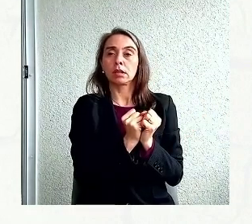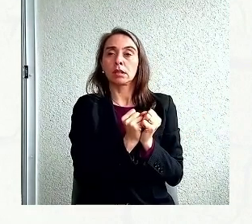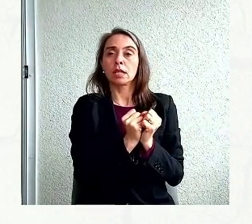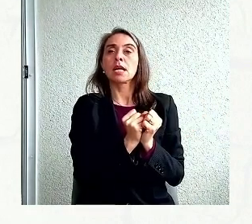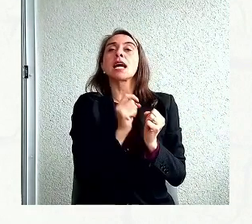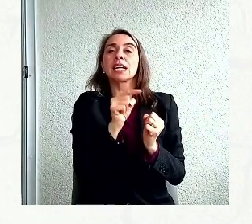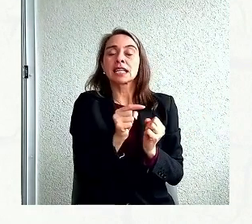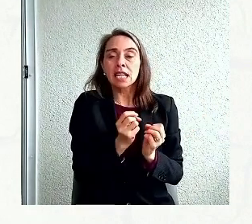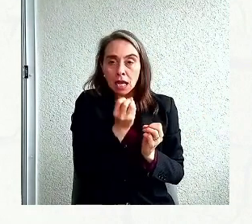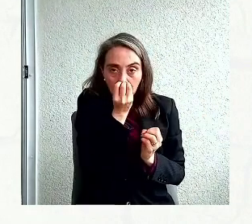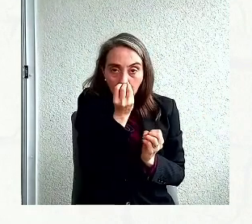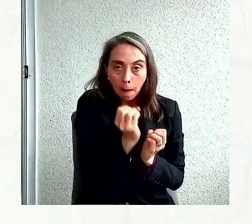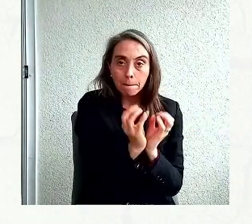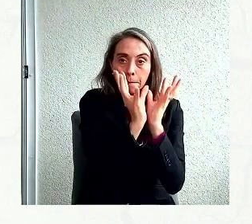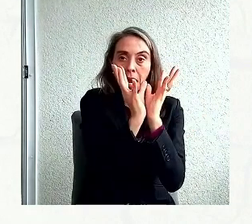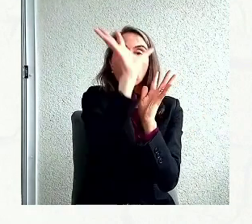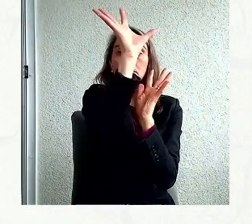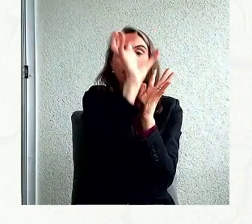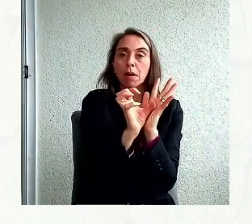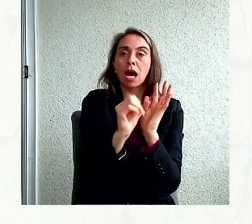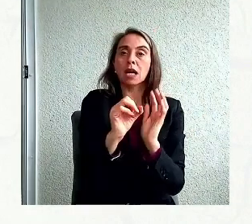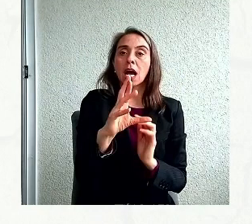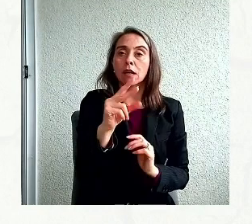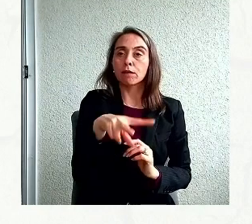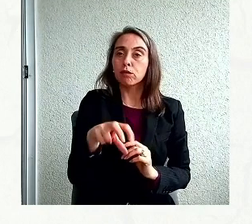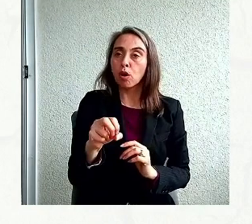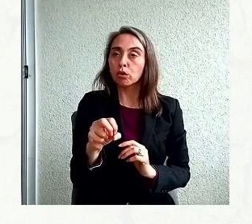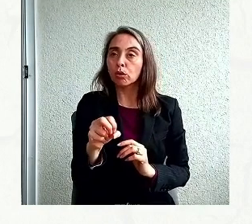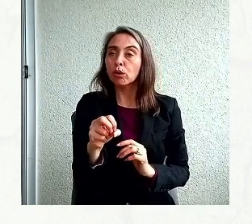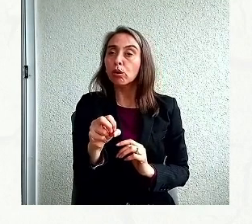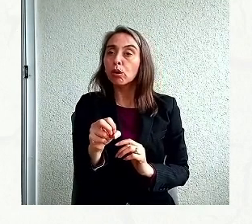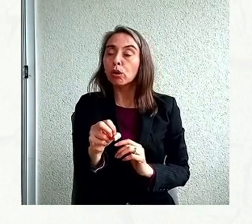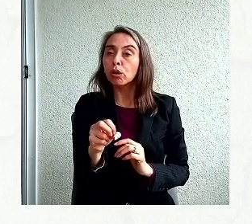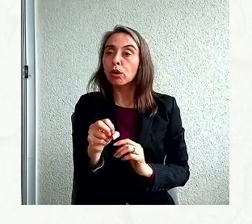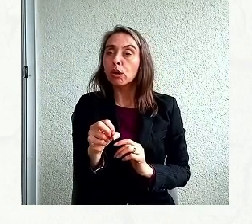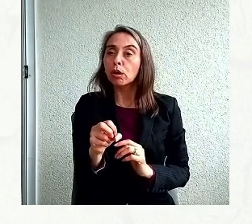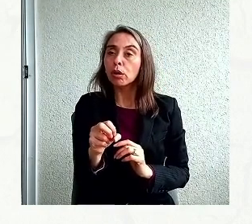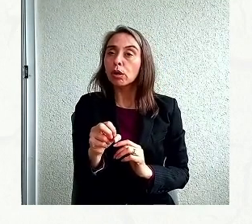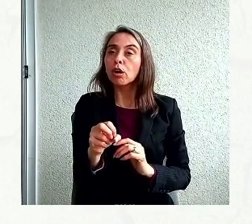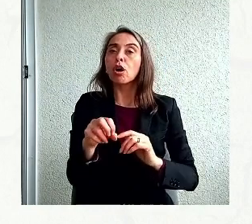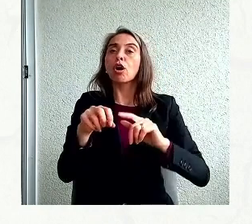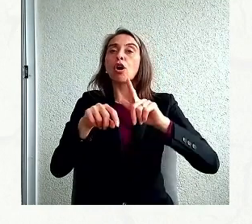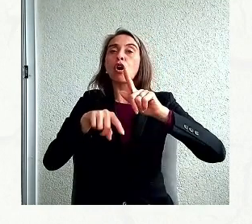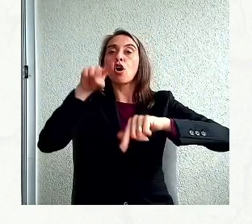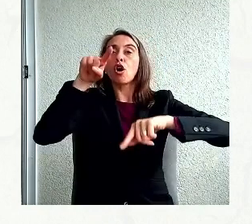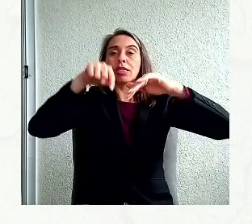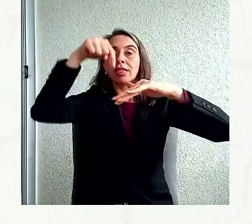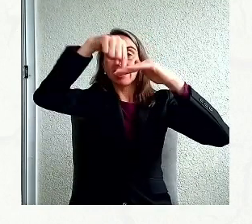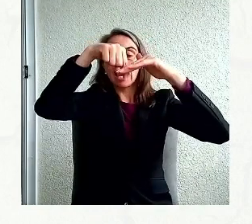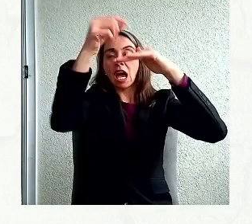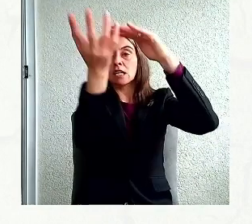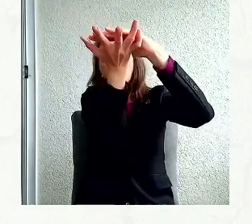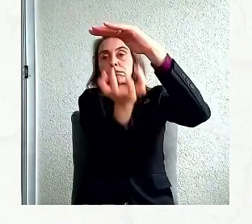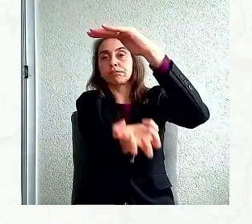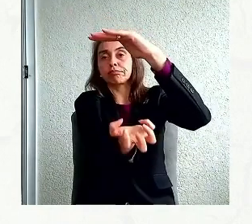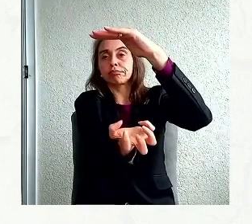depósitos y secuestrarlos debajo del suelo, en el subsuelo.